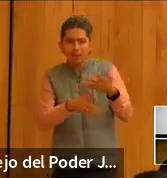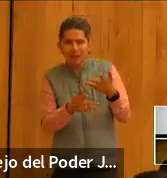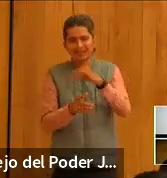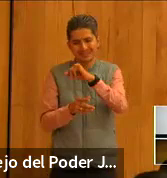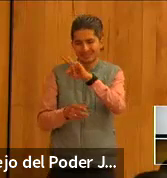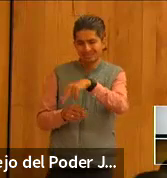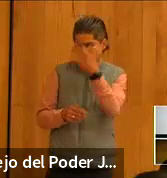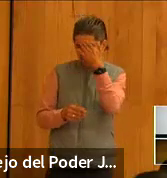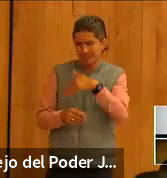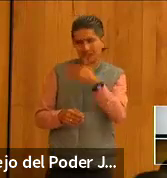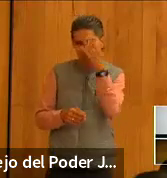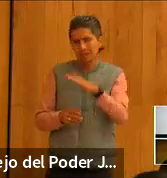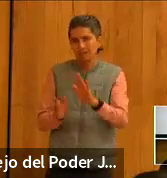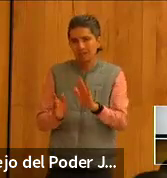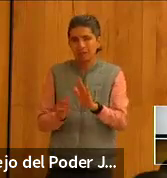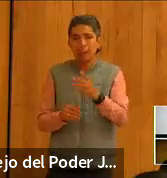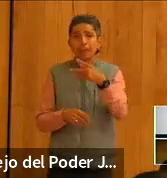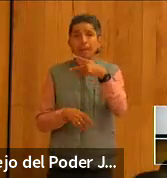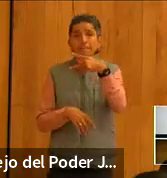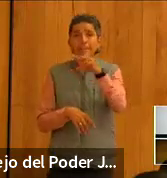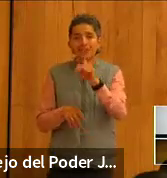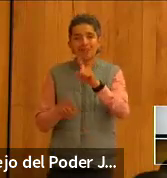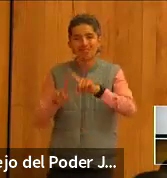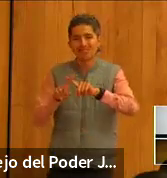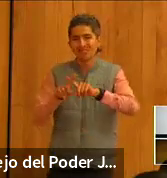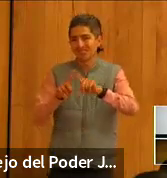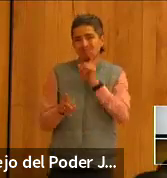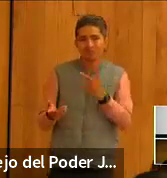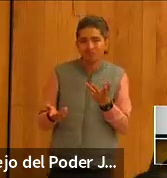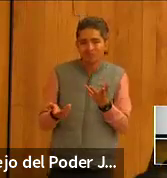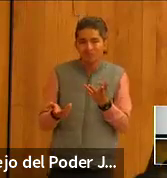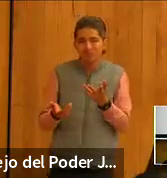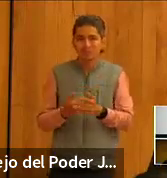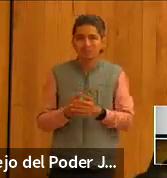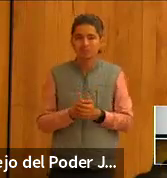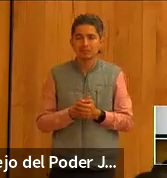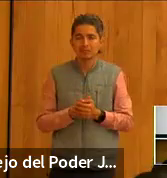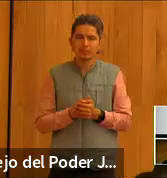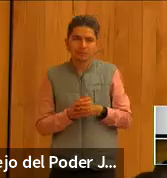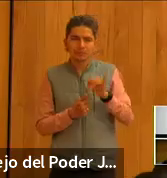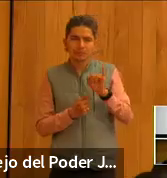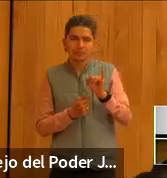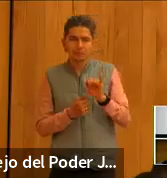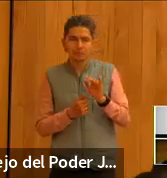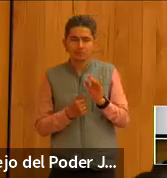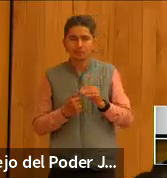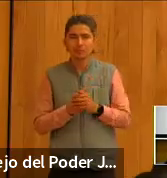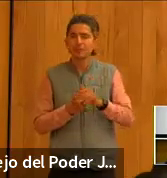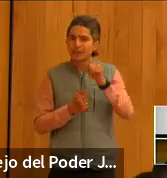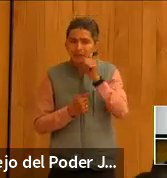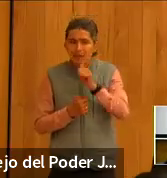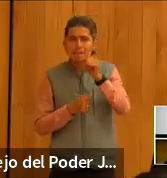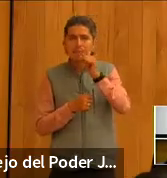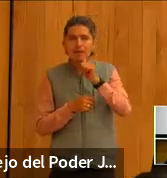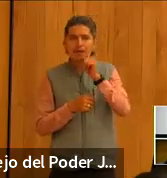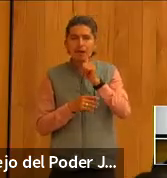sabemos, pero es distinto para las mujeres. Un poco cansada. Siempre es un gesto,